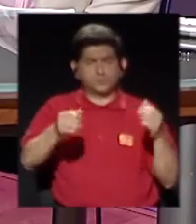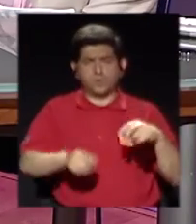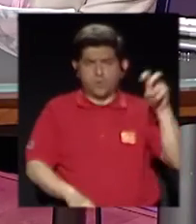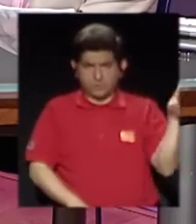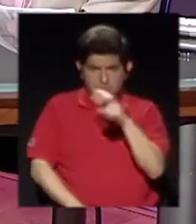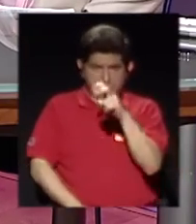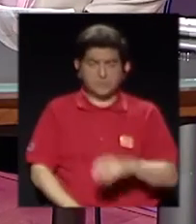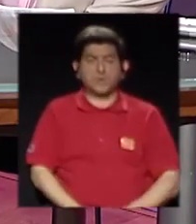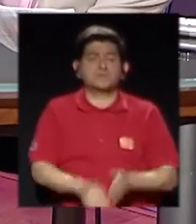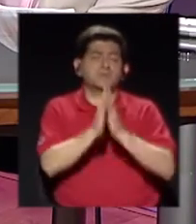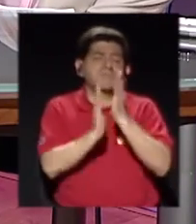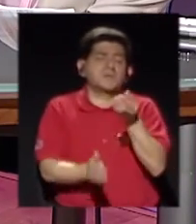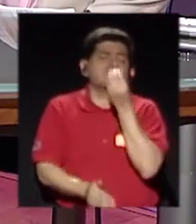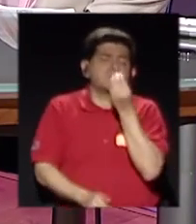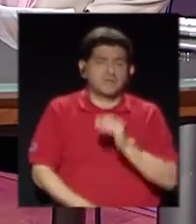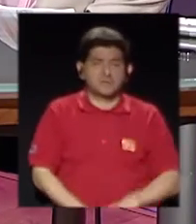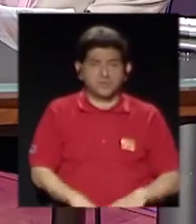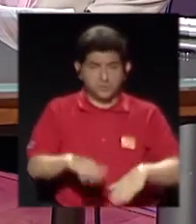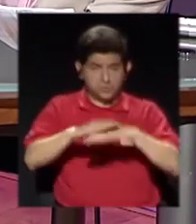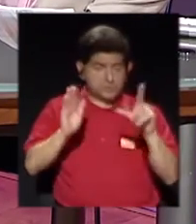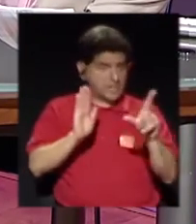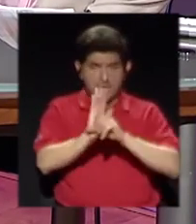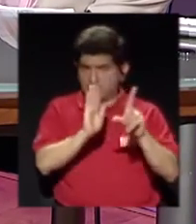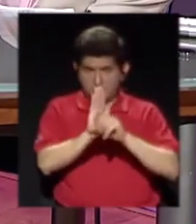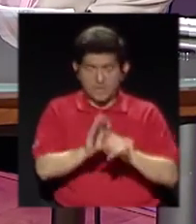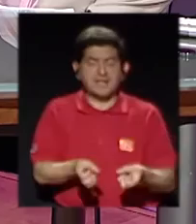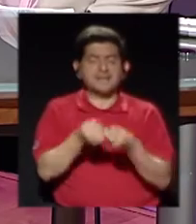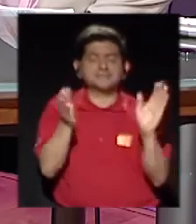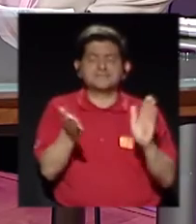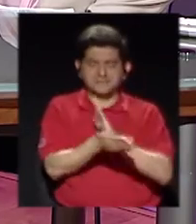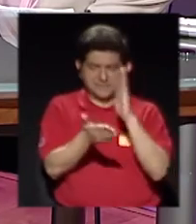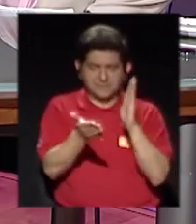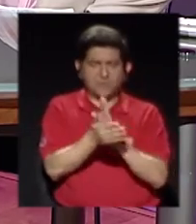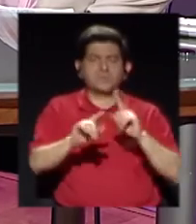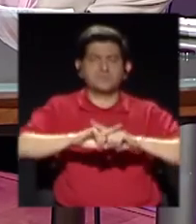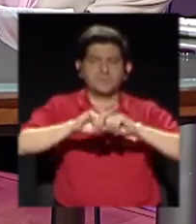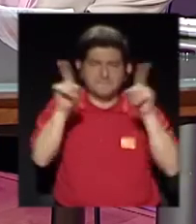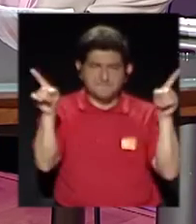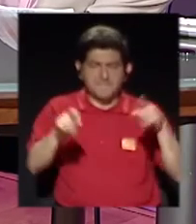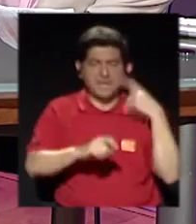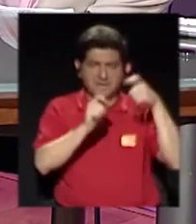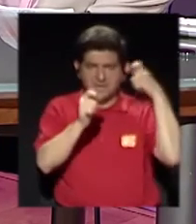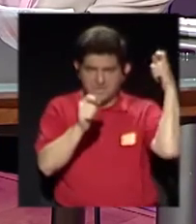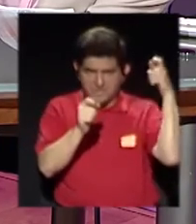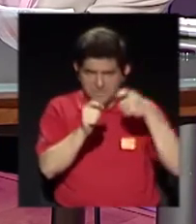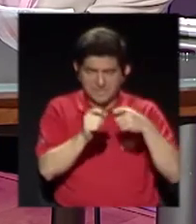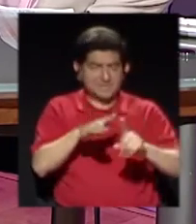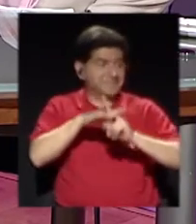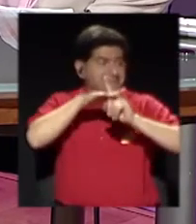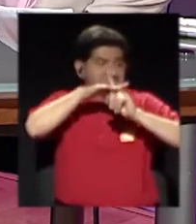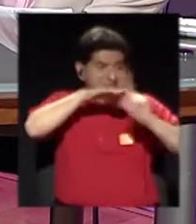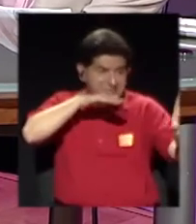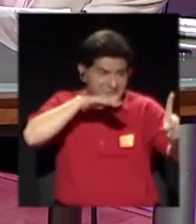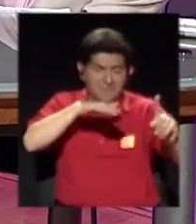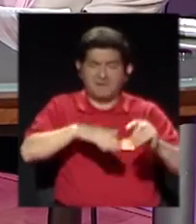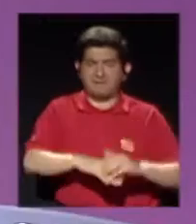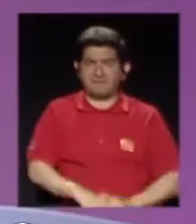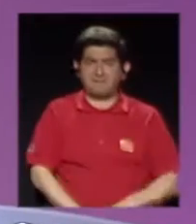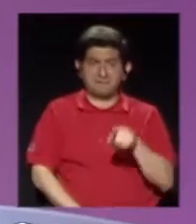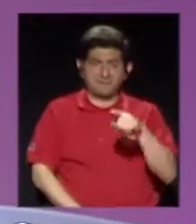sus países al sag y han salido sin documentos pero además literalmente huyendo de un